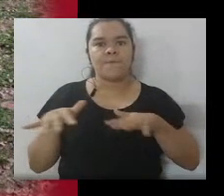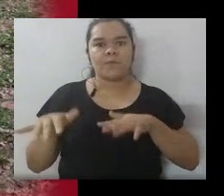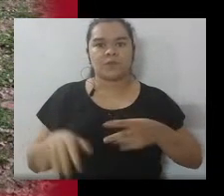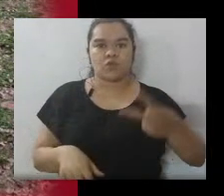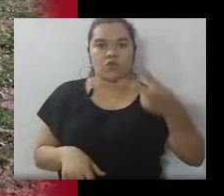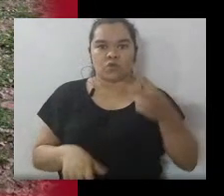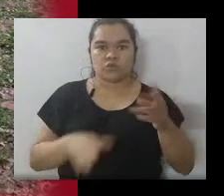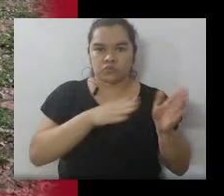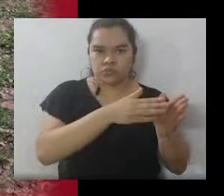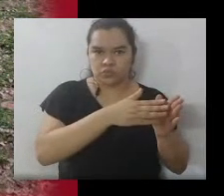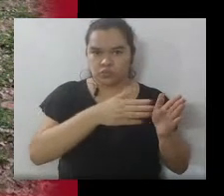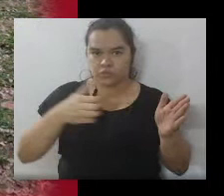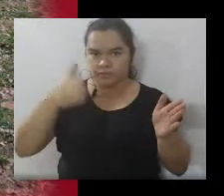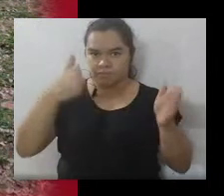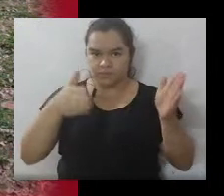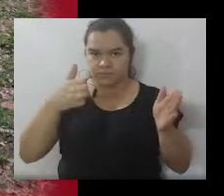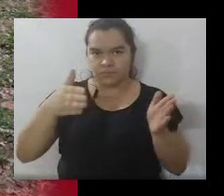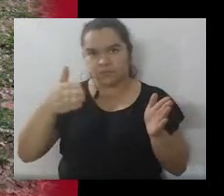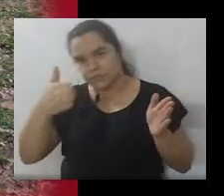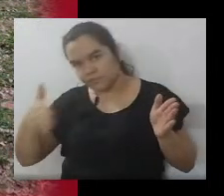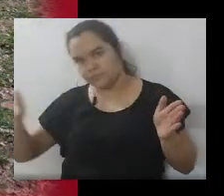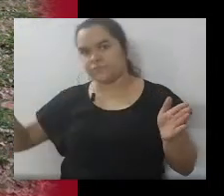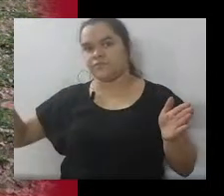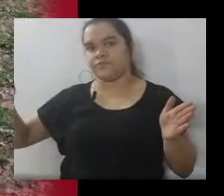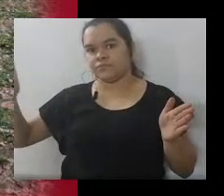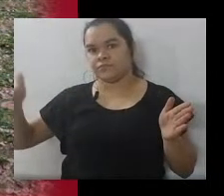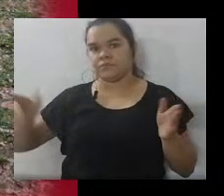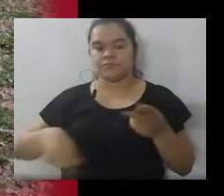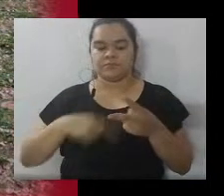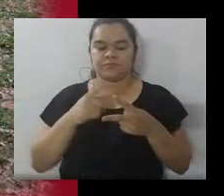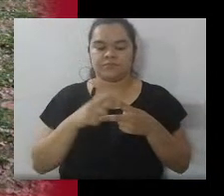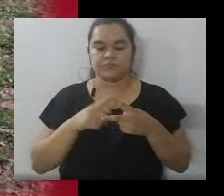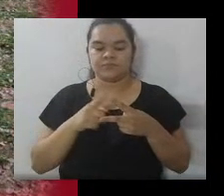2 ciclos, básicamente. El primer ciclo,